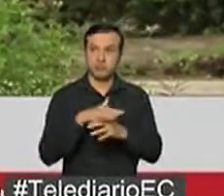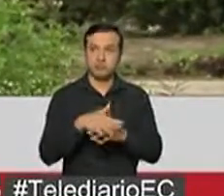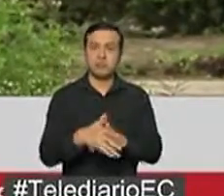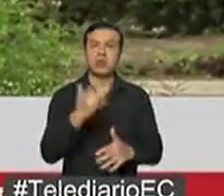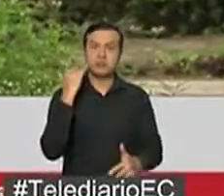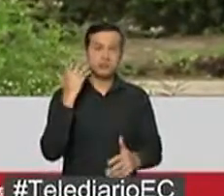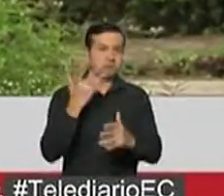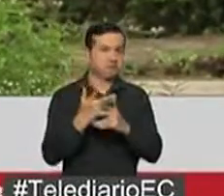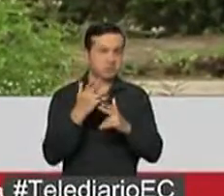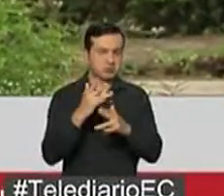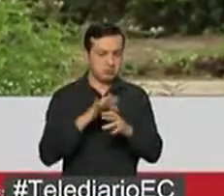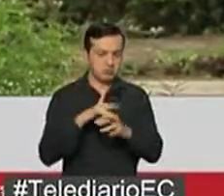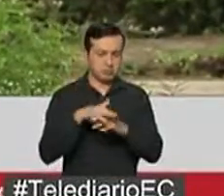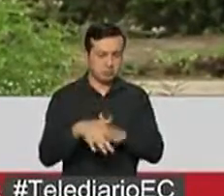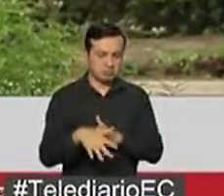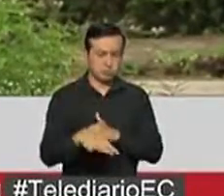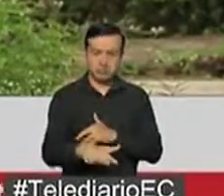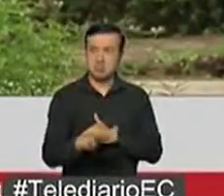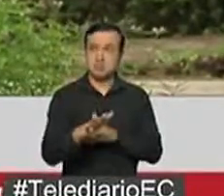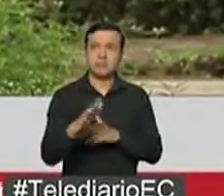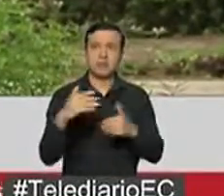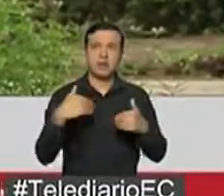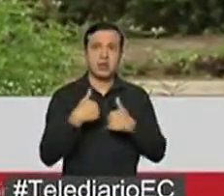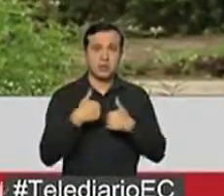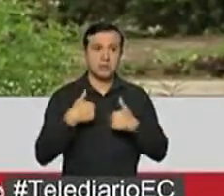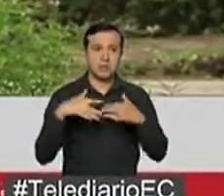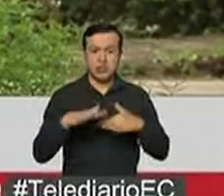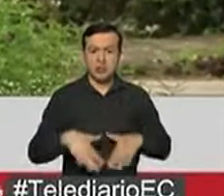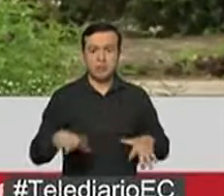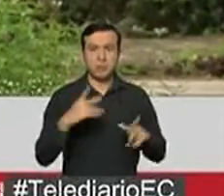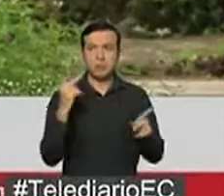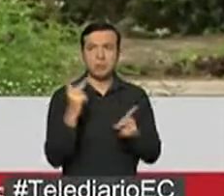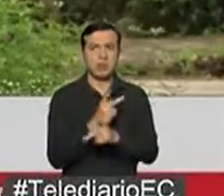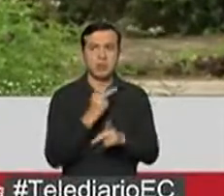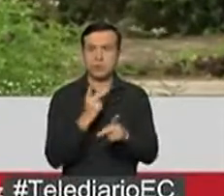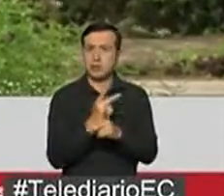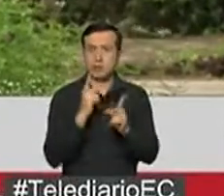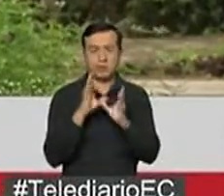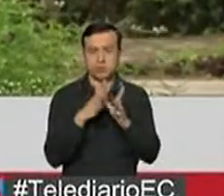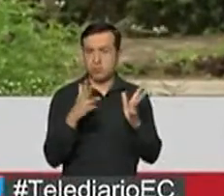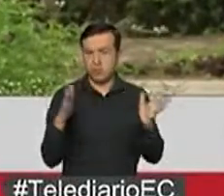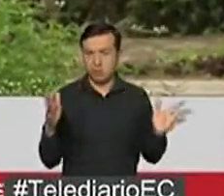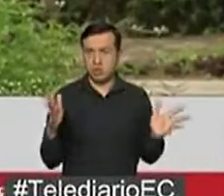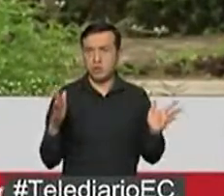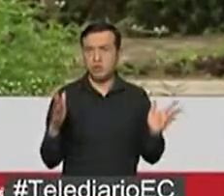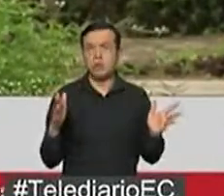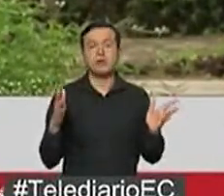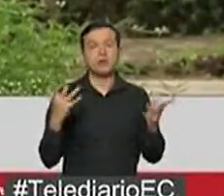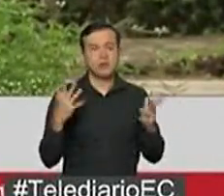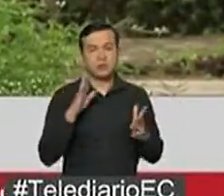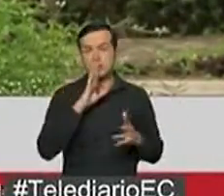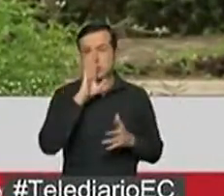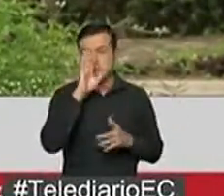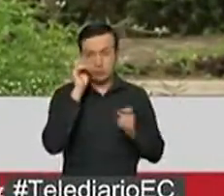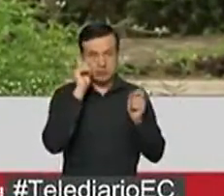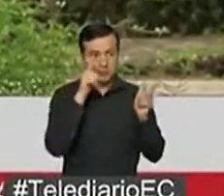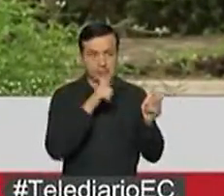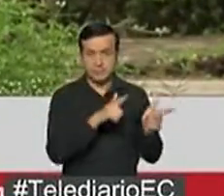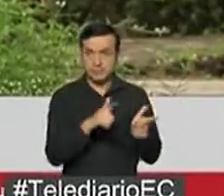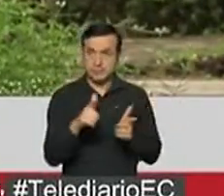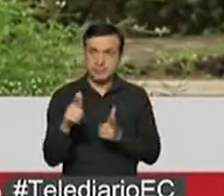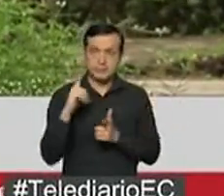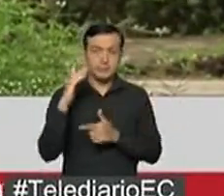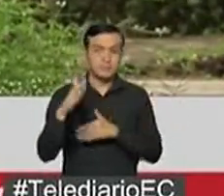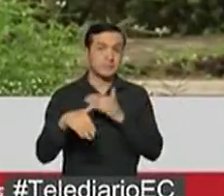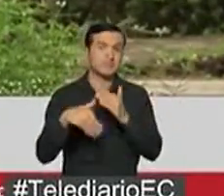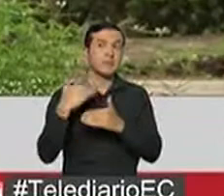anteriores en este caso pues no habrían especies que corren un riesgo excesivo sin embargo nosotros nos mantenemos vigilantes y en los